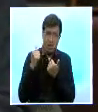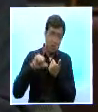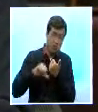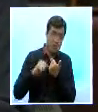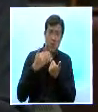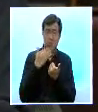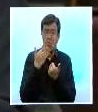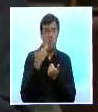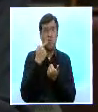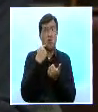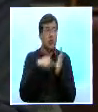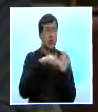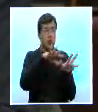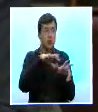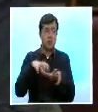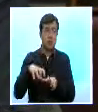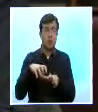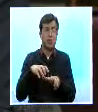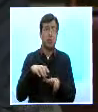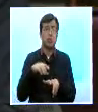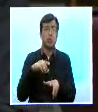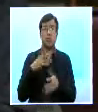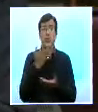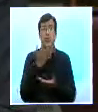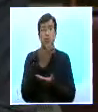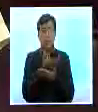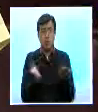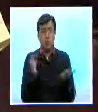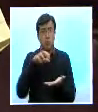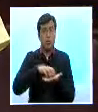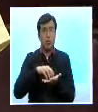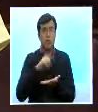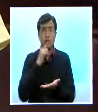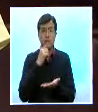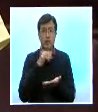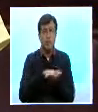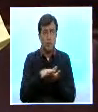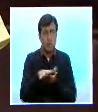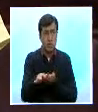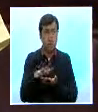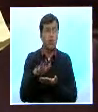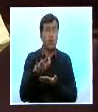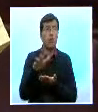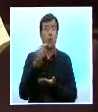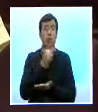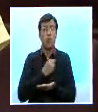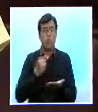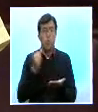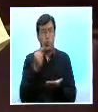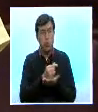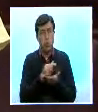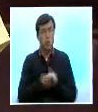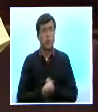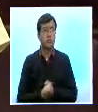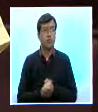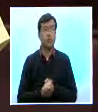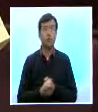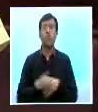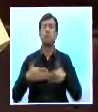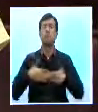por ejemplo de los agricultores de la provincia de los ríos de la cual usted es oriundo en tanto en la provincia de los ríos como agua ya se abrió